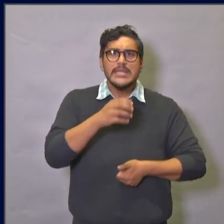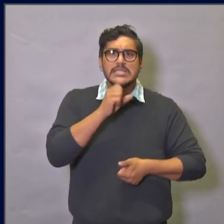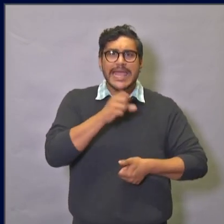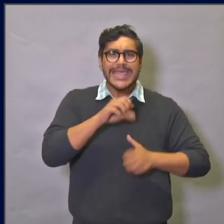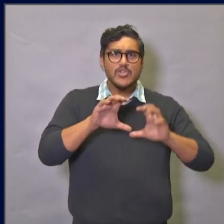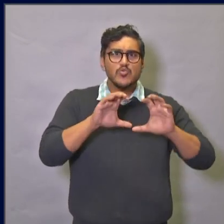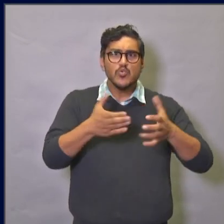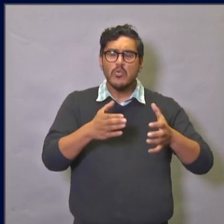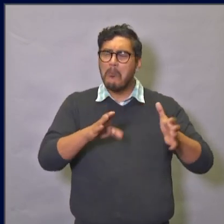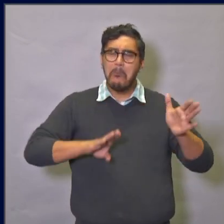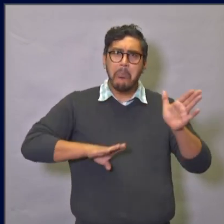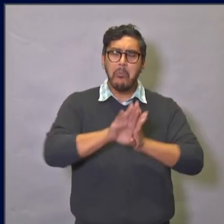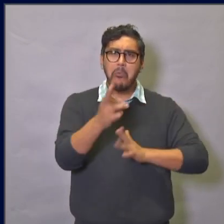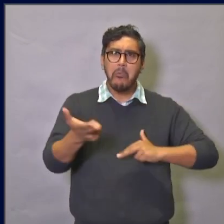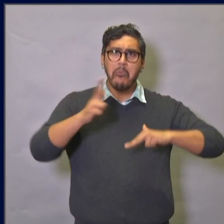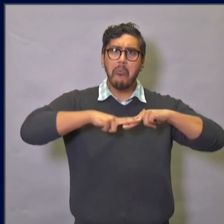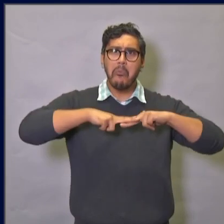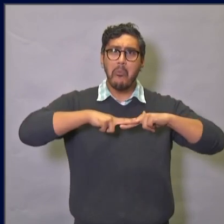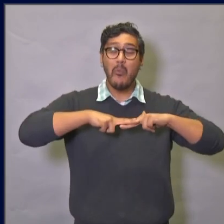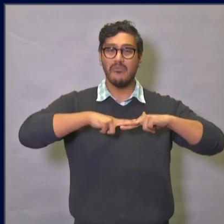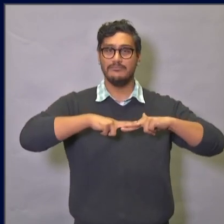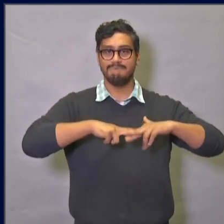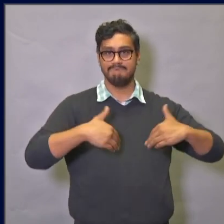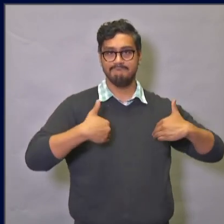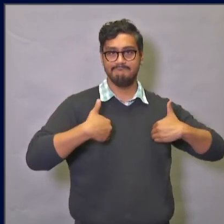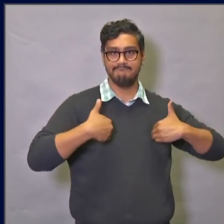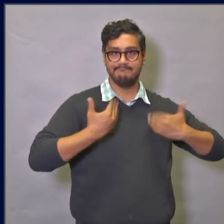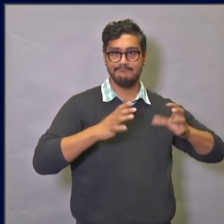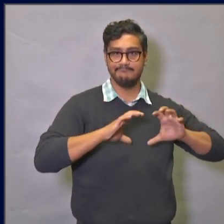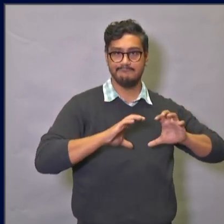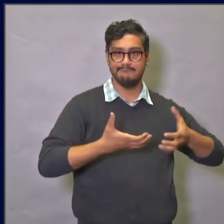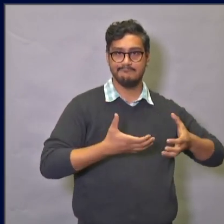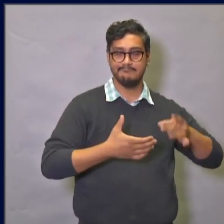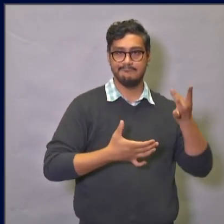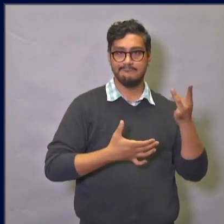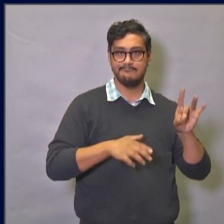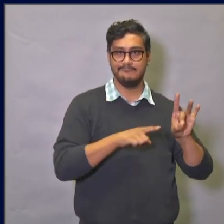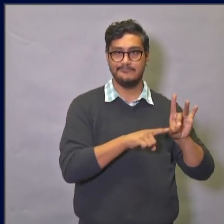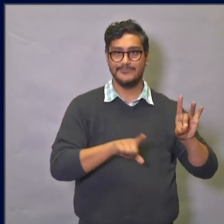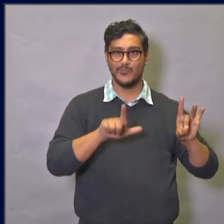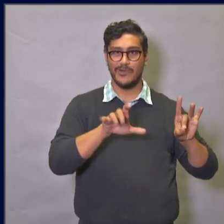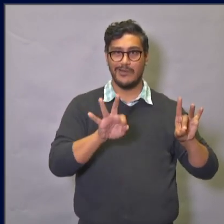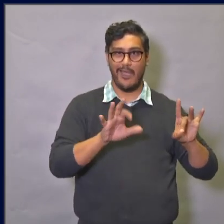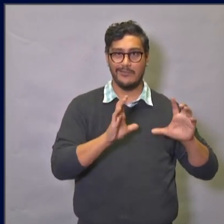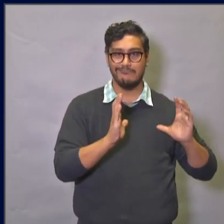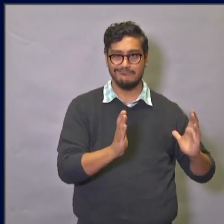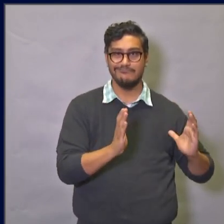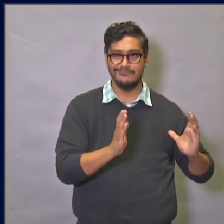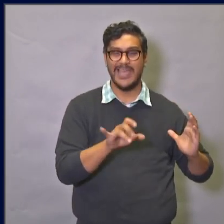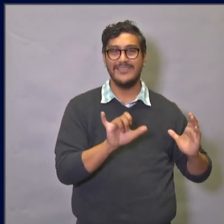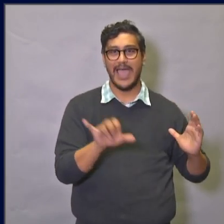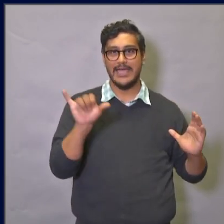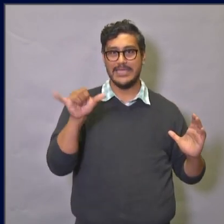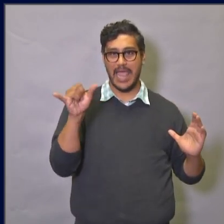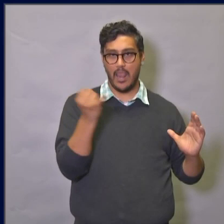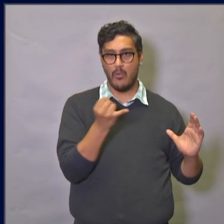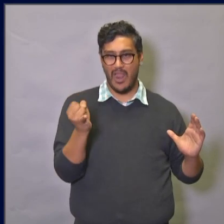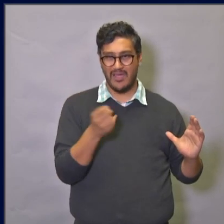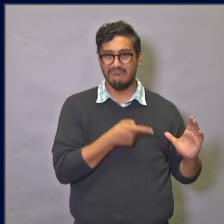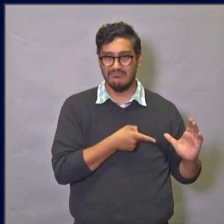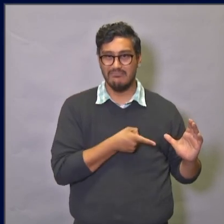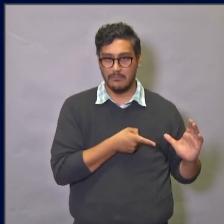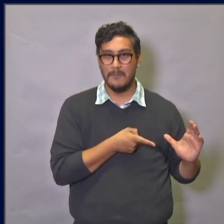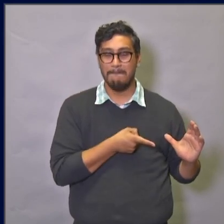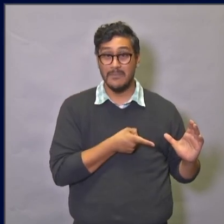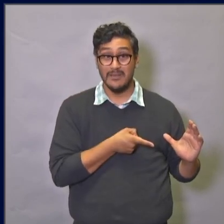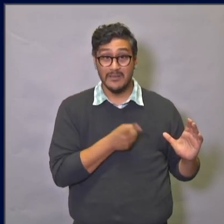hospitalizaciones son los adultos jóvenes de 18 a 29 años, representados por la línea amarilla. Y como